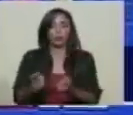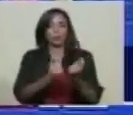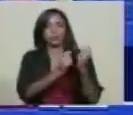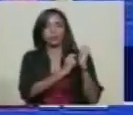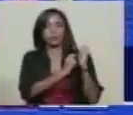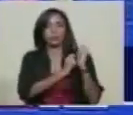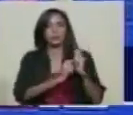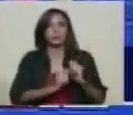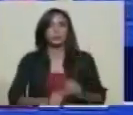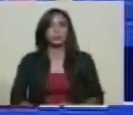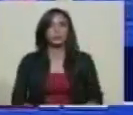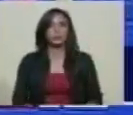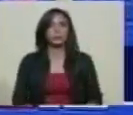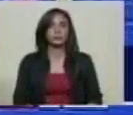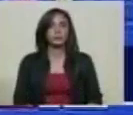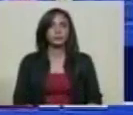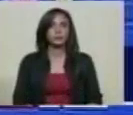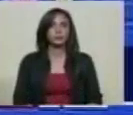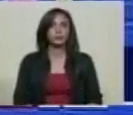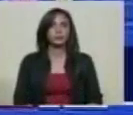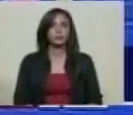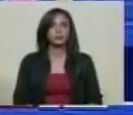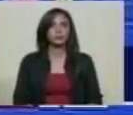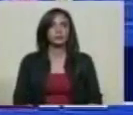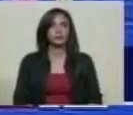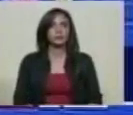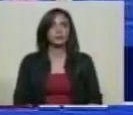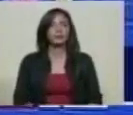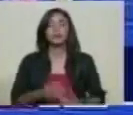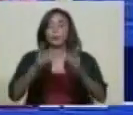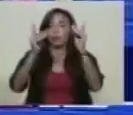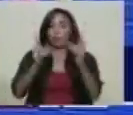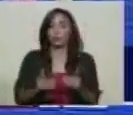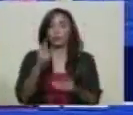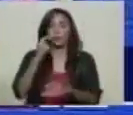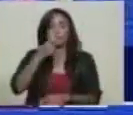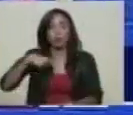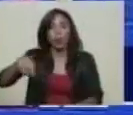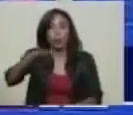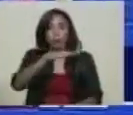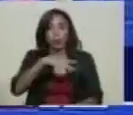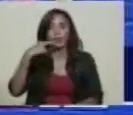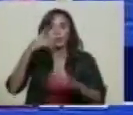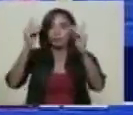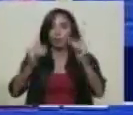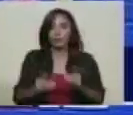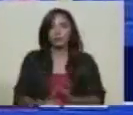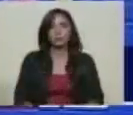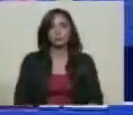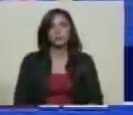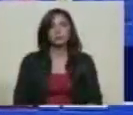estatutariamente y políticamente en decisión soberana de este Congreso del partido,